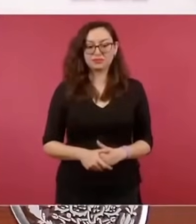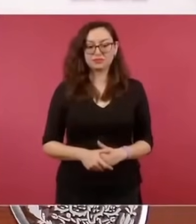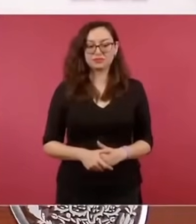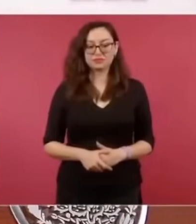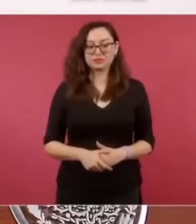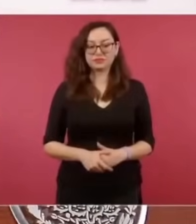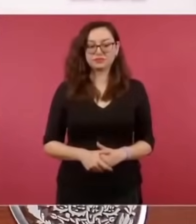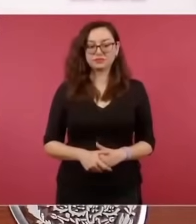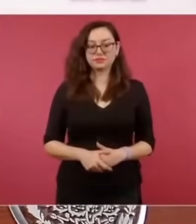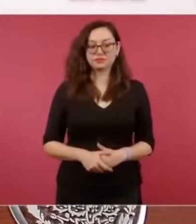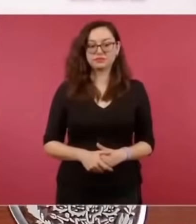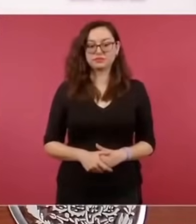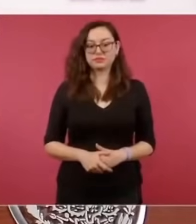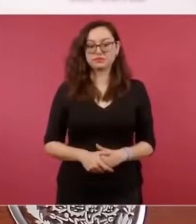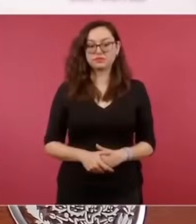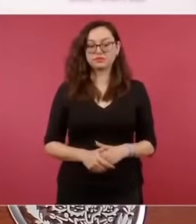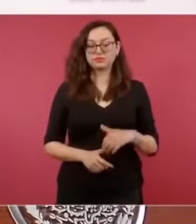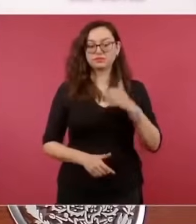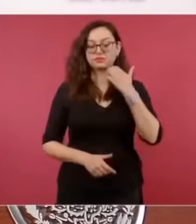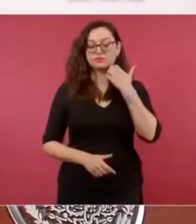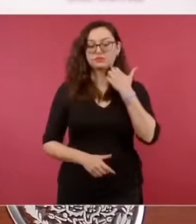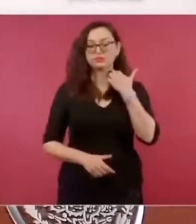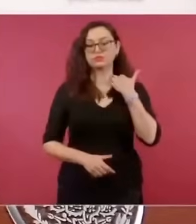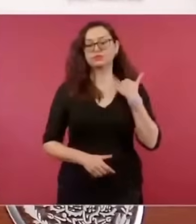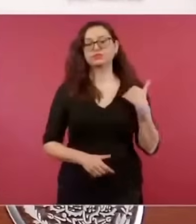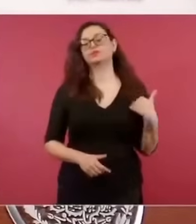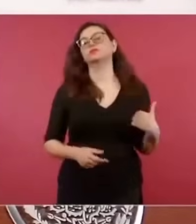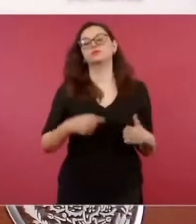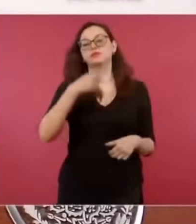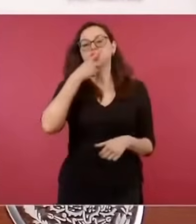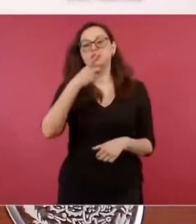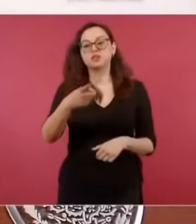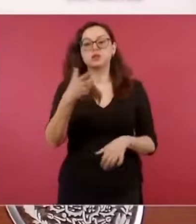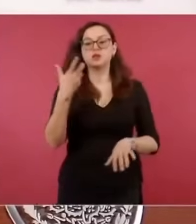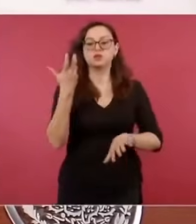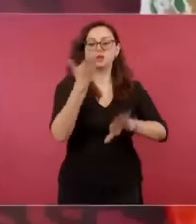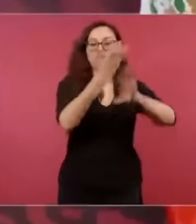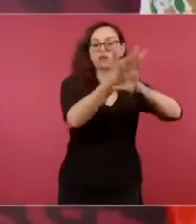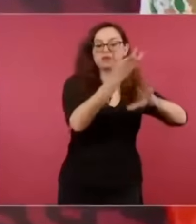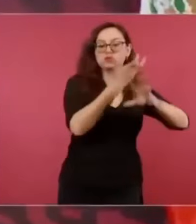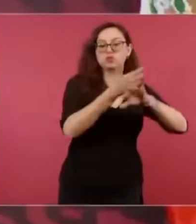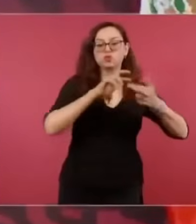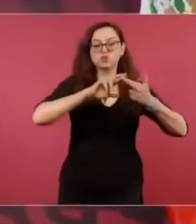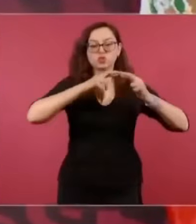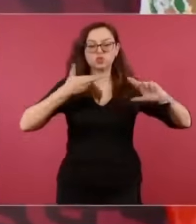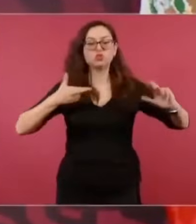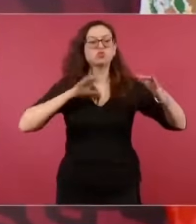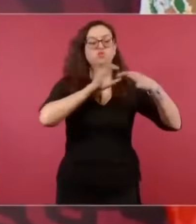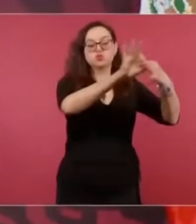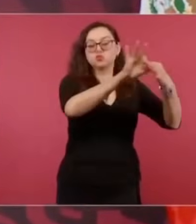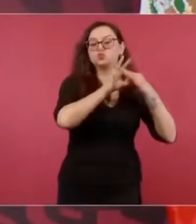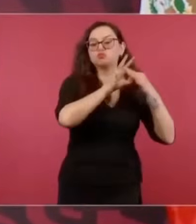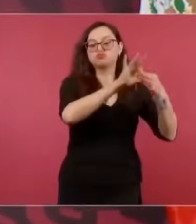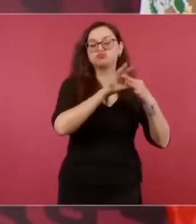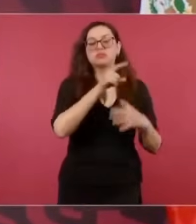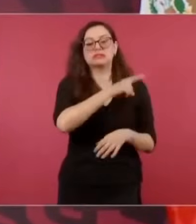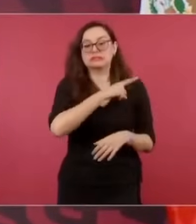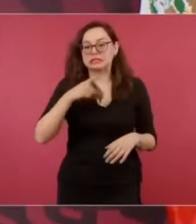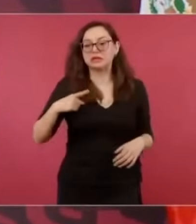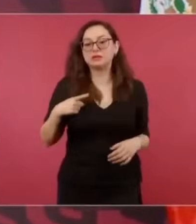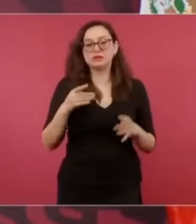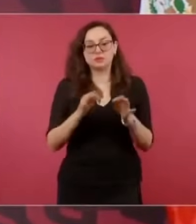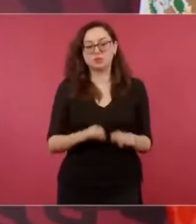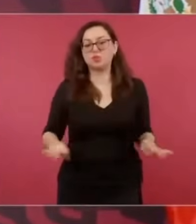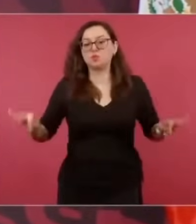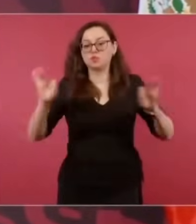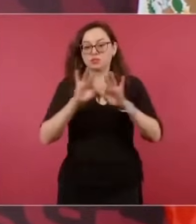que se tiene que mantener la relación con Estados Unidos en lo económico, que nos